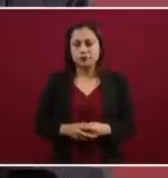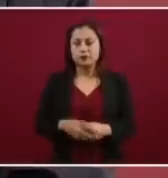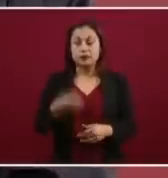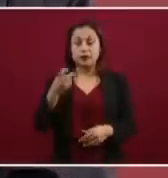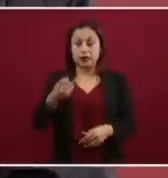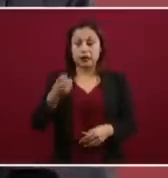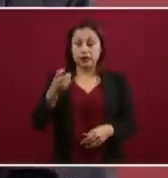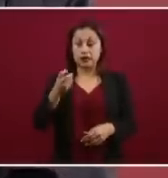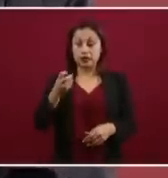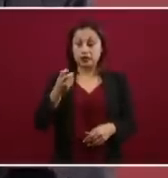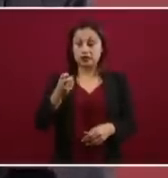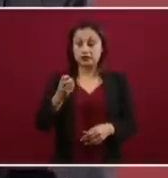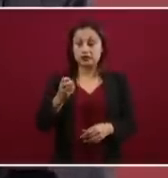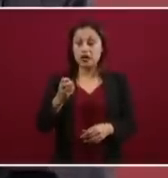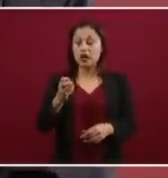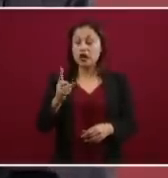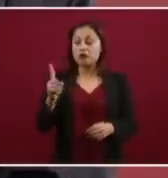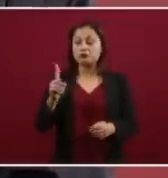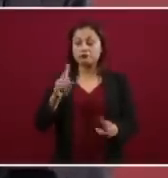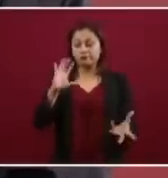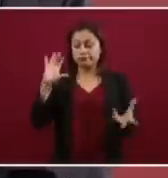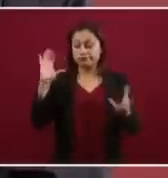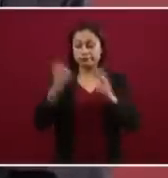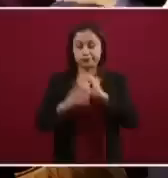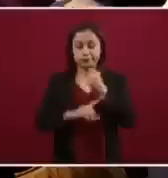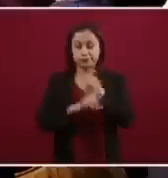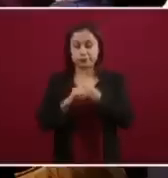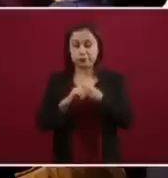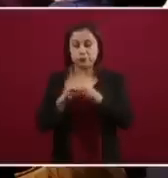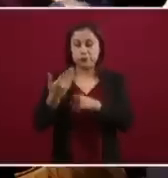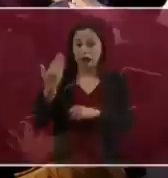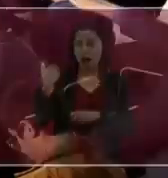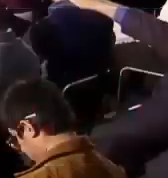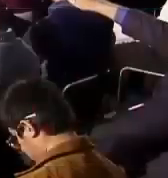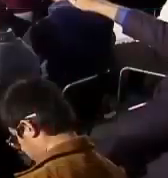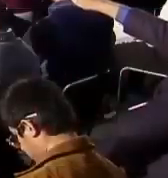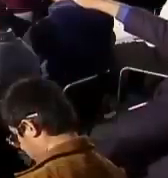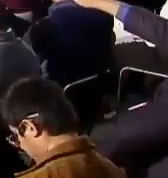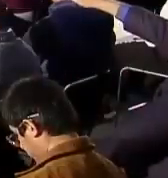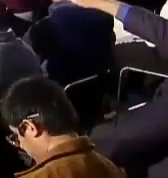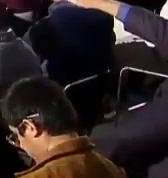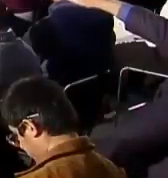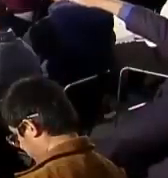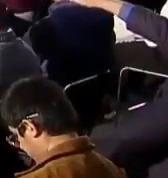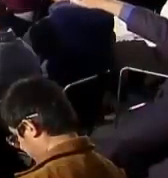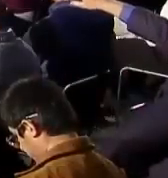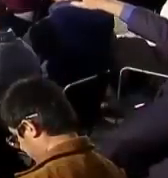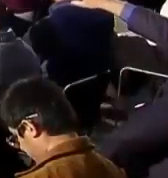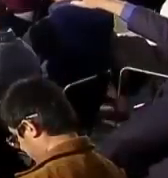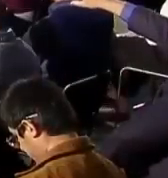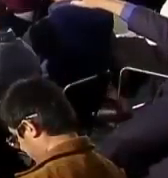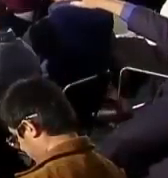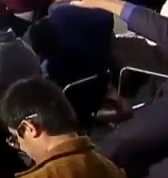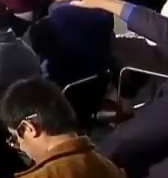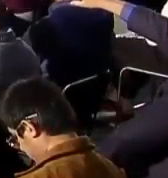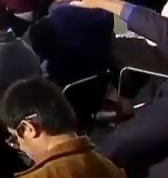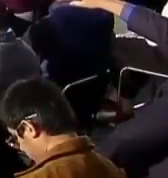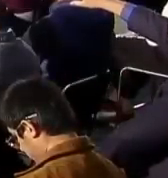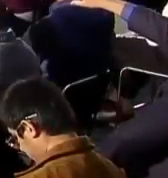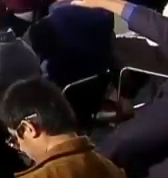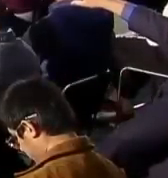polémica que se originó hace algún tiempo, hace poco tiempo,